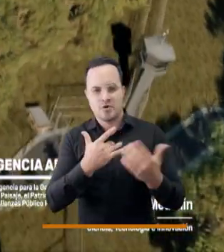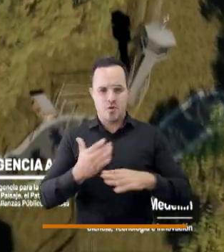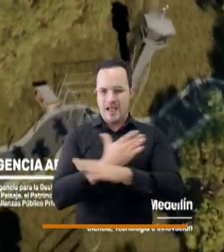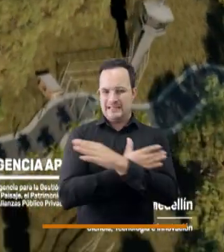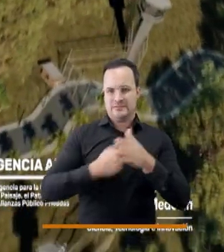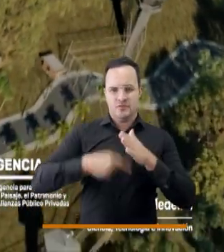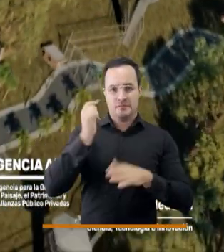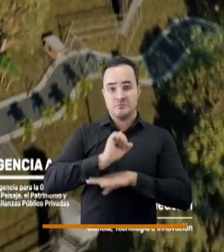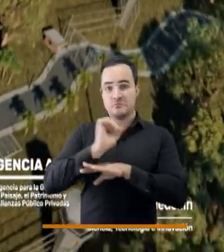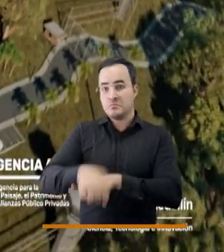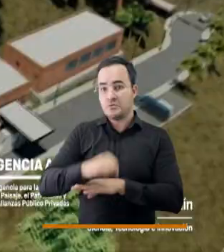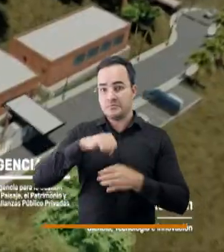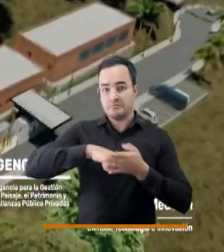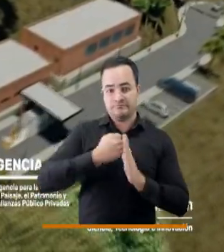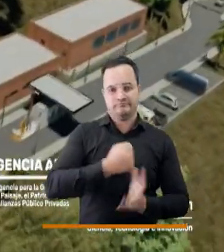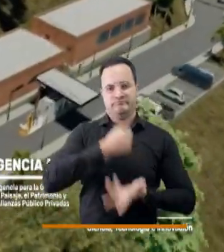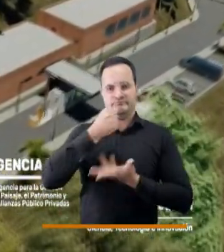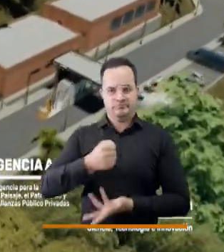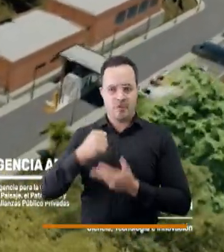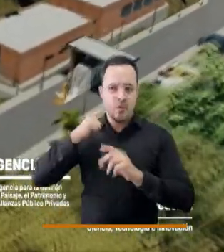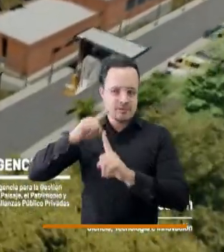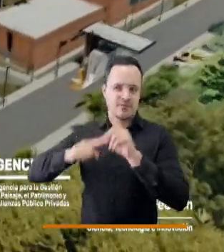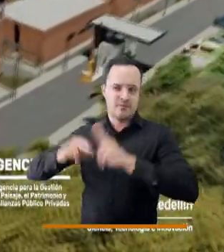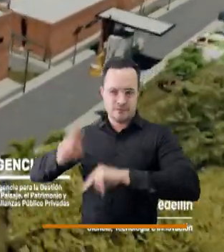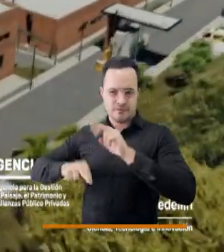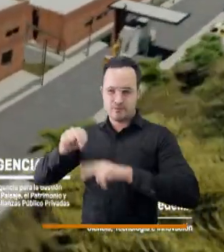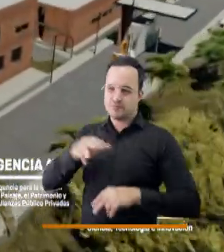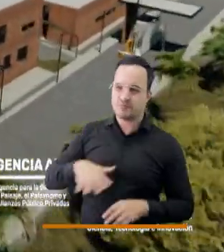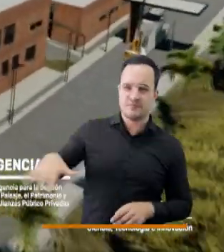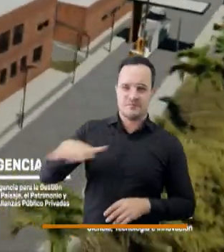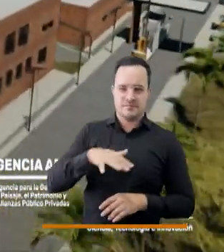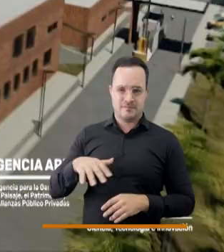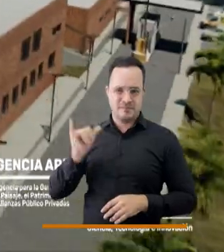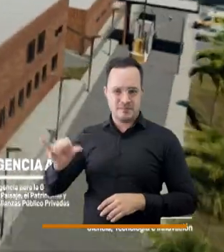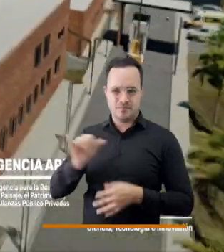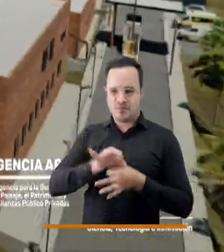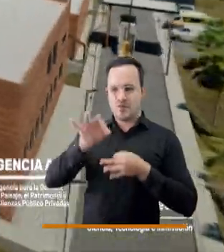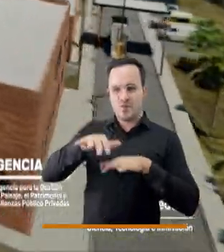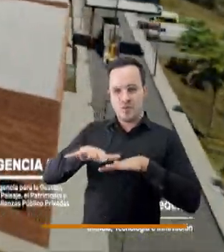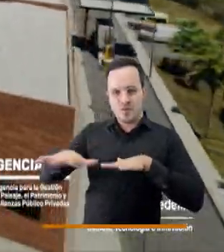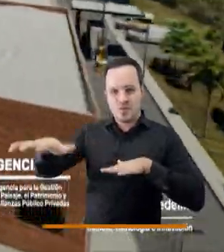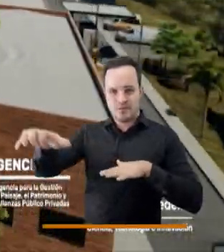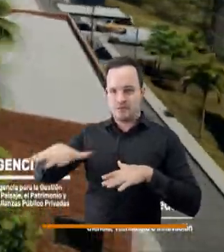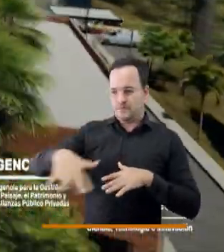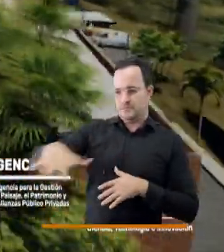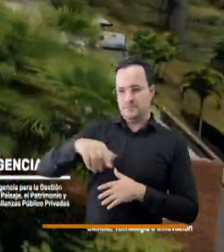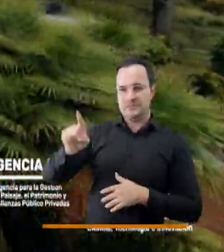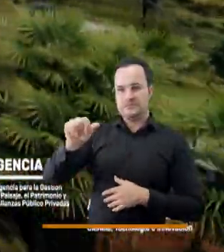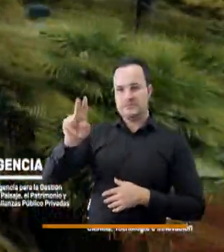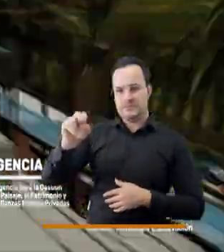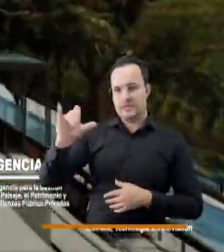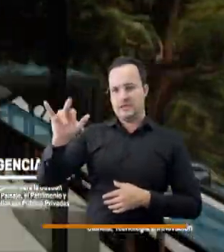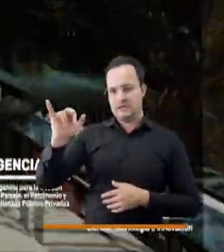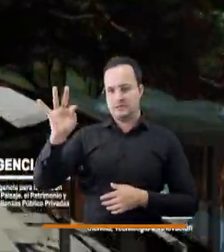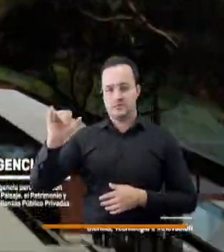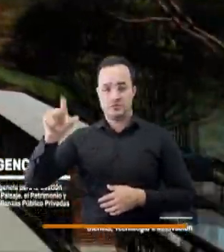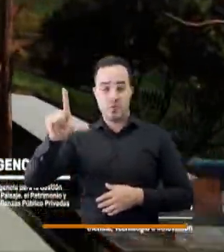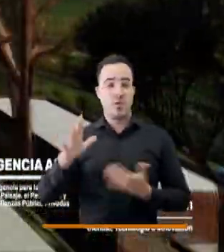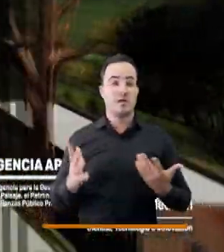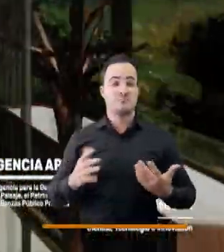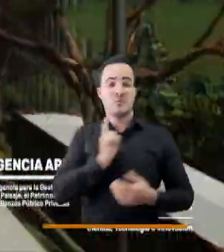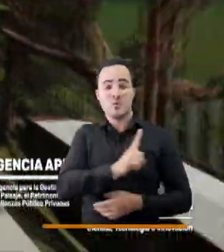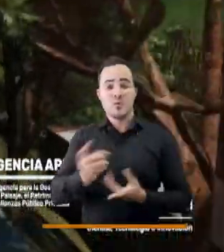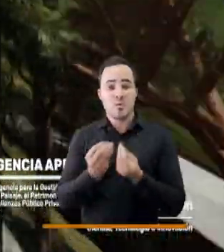cárcel metropolitana, como usted bien lo ha explicado, para sindicados en el corregimiento de San Cristóbal. Una votación de 11